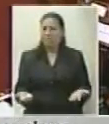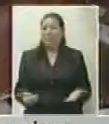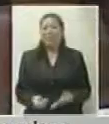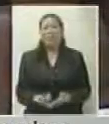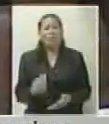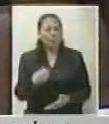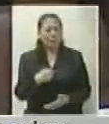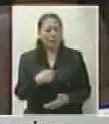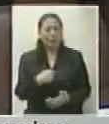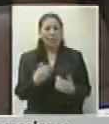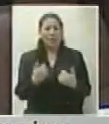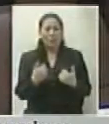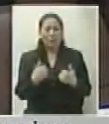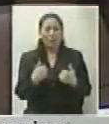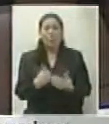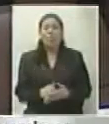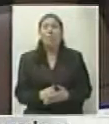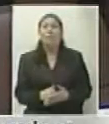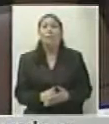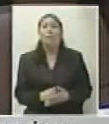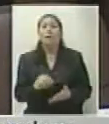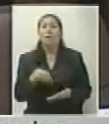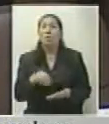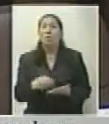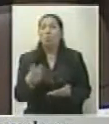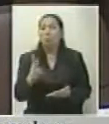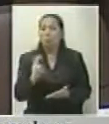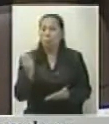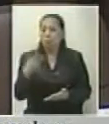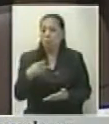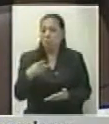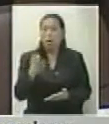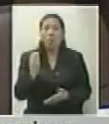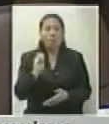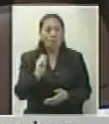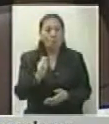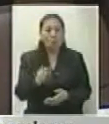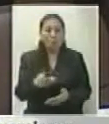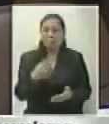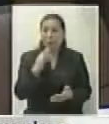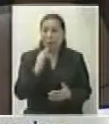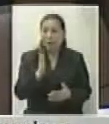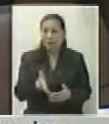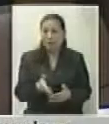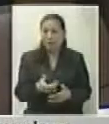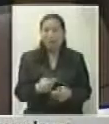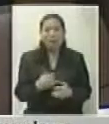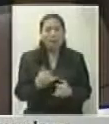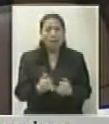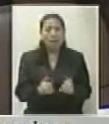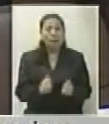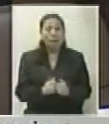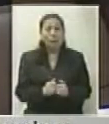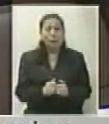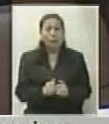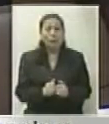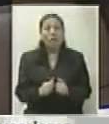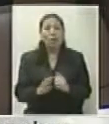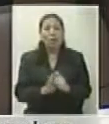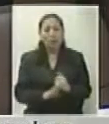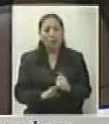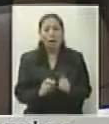Entonces nosotros debemos evitar aplicar una doble sanción y que mañana estas personas terminen con una acción de